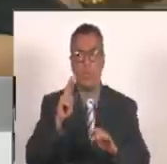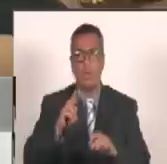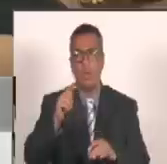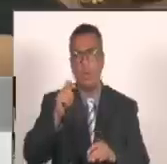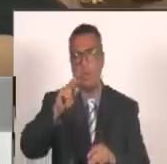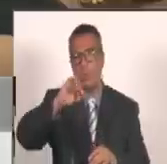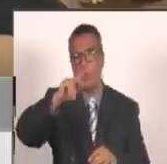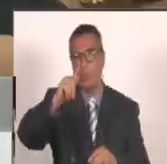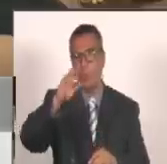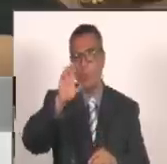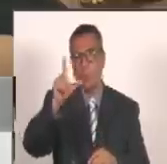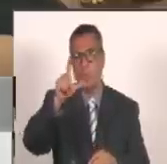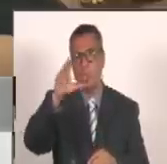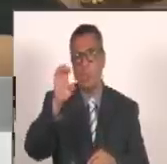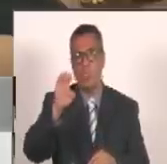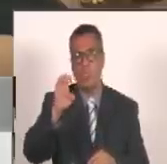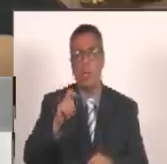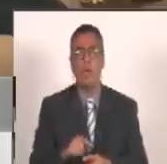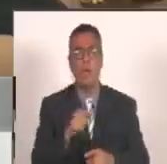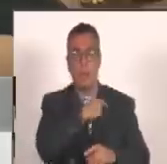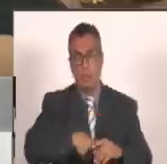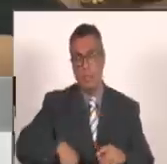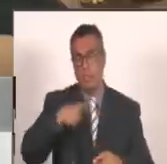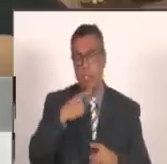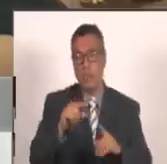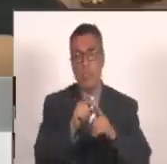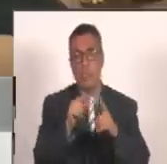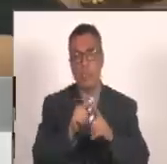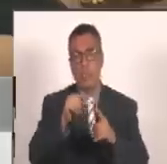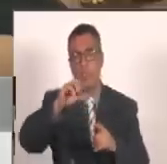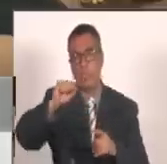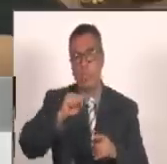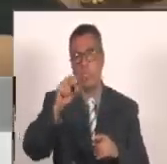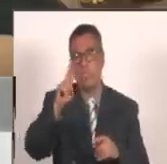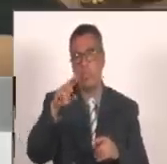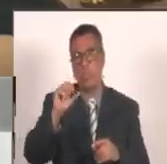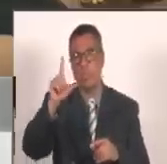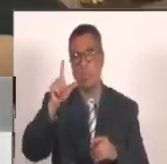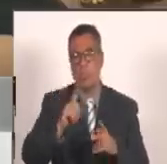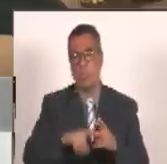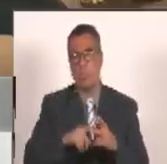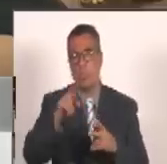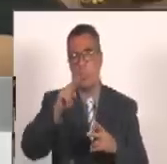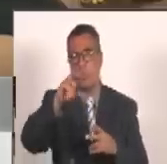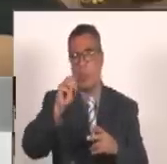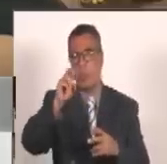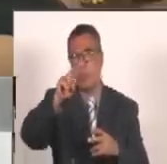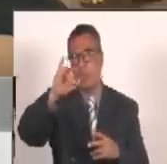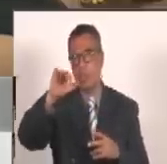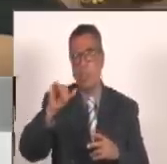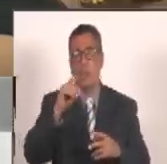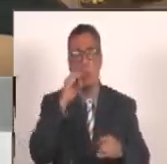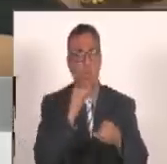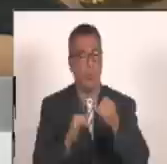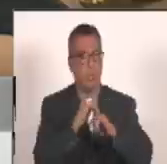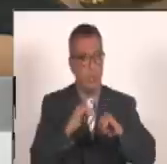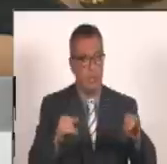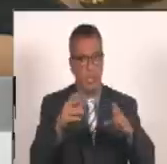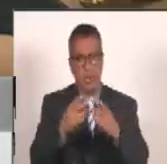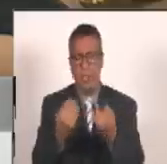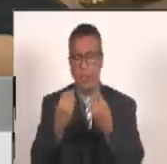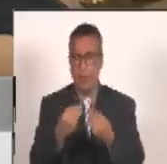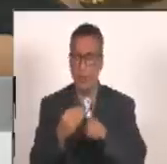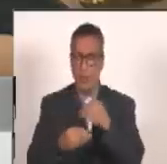de Turquía. El presidente otorgó el derecho de palabra a los diputados Saúl Ortega y Roy Daza. Finalizadas las intervenciones y sometidas